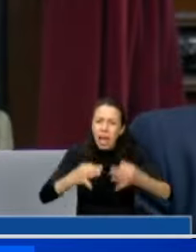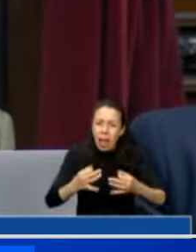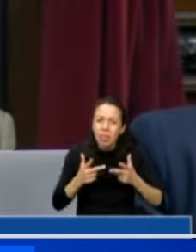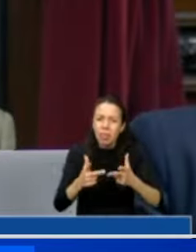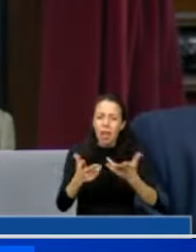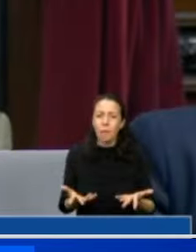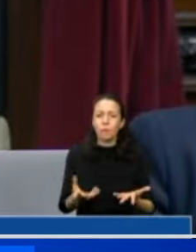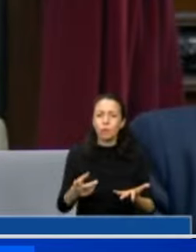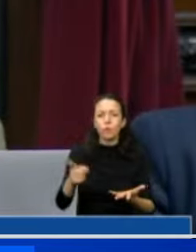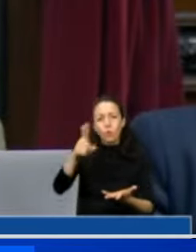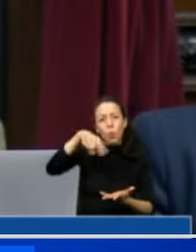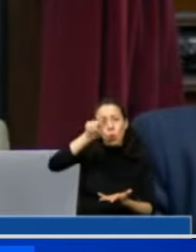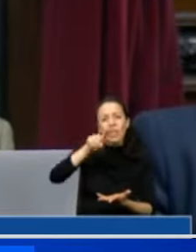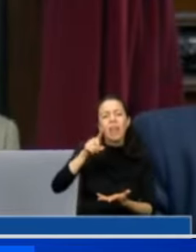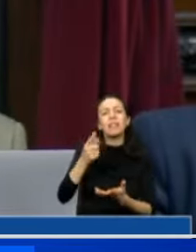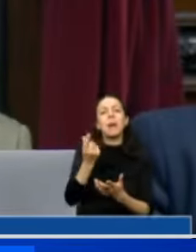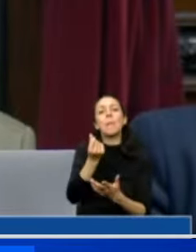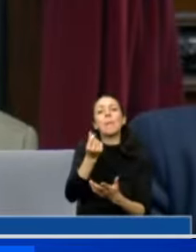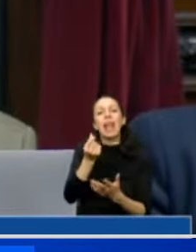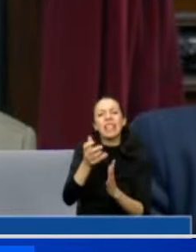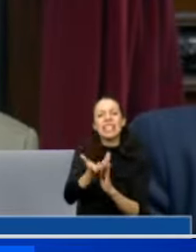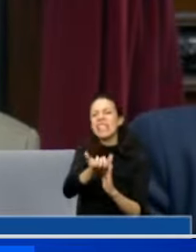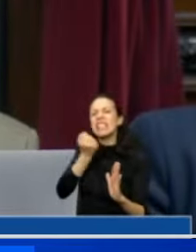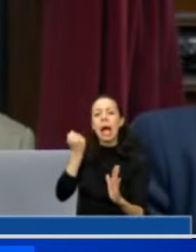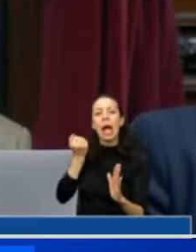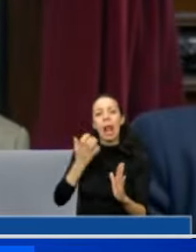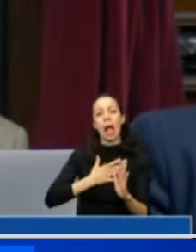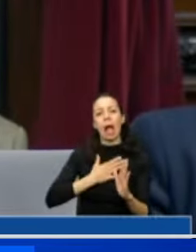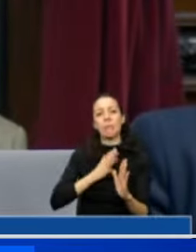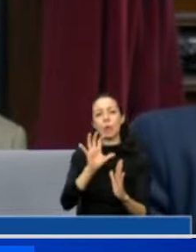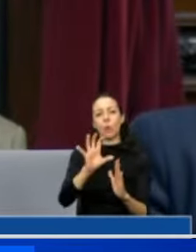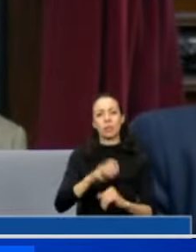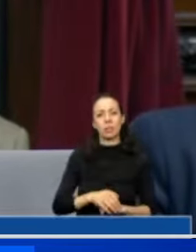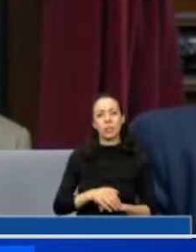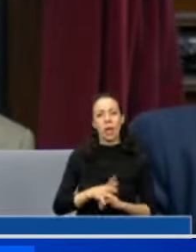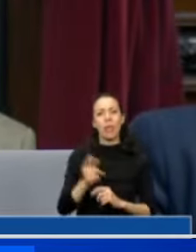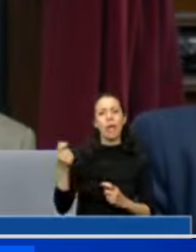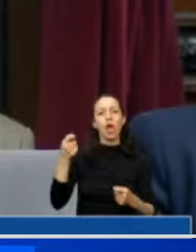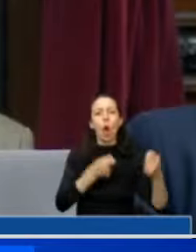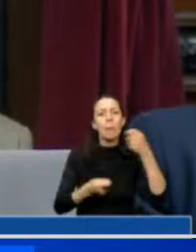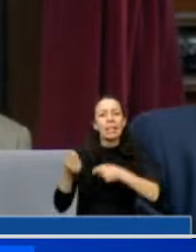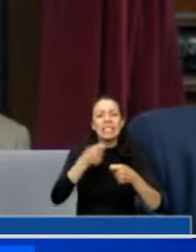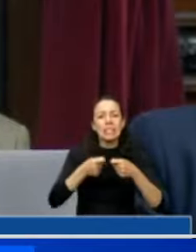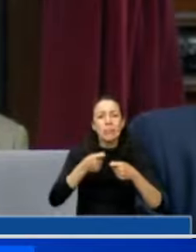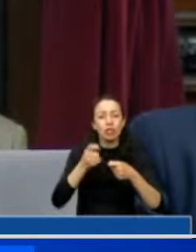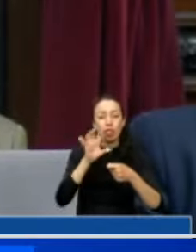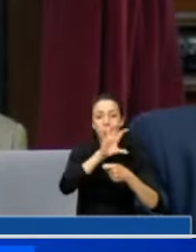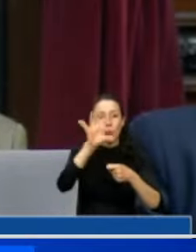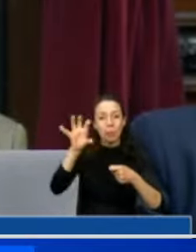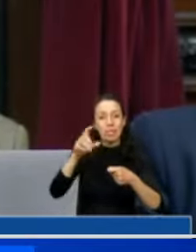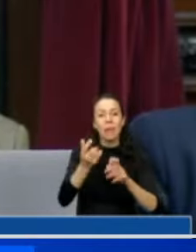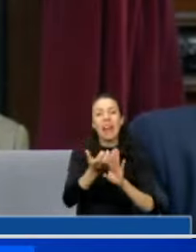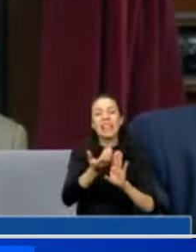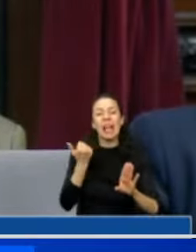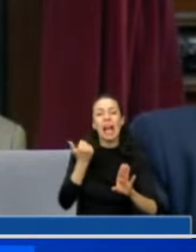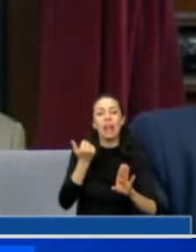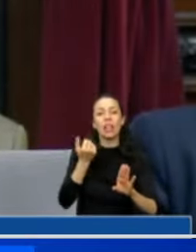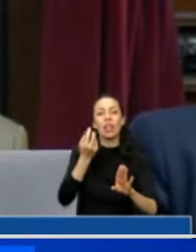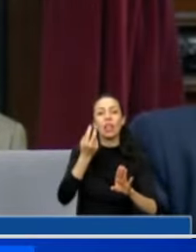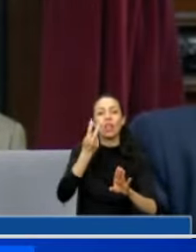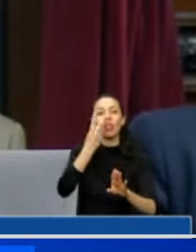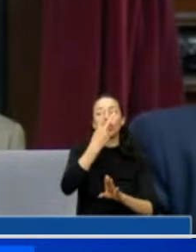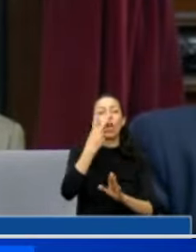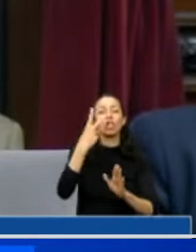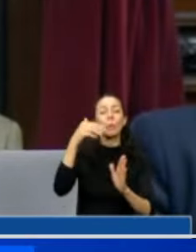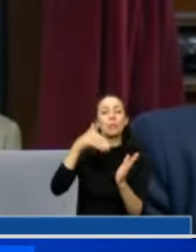tenga legitimidad una norma, y eso no se produce de un día para otro. La confianza en las normas y la legitimidad que vos le puedes dar en